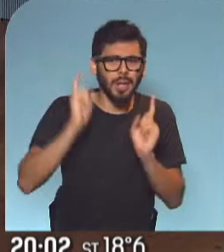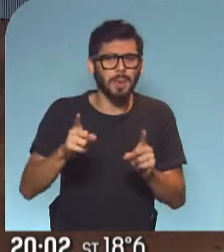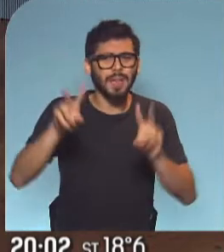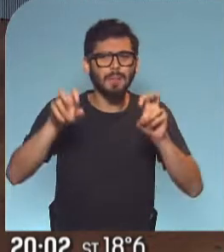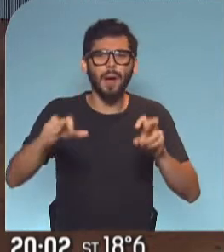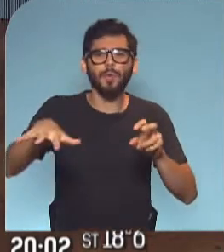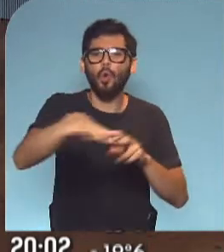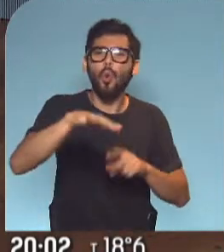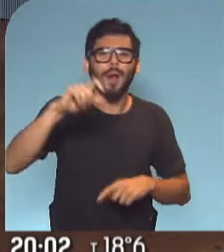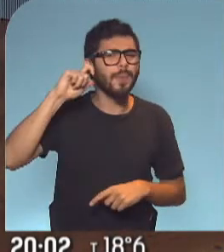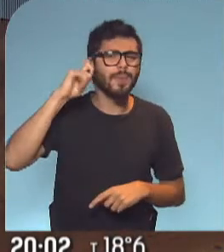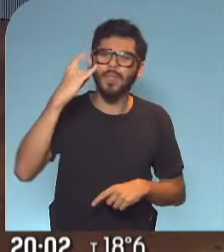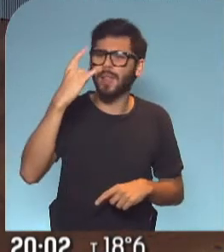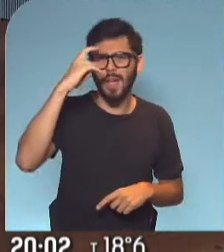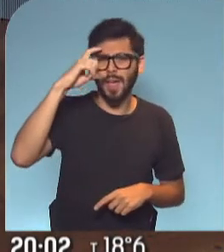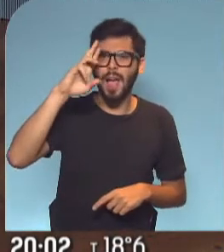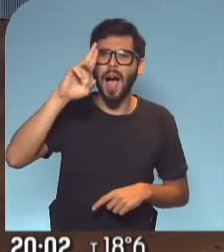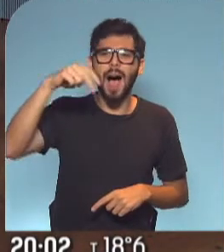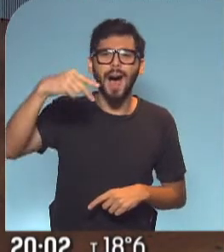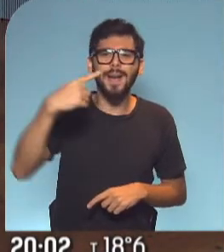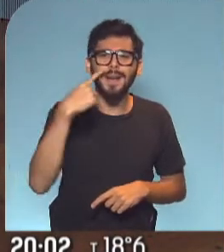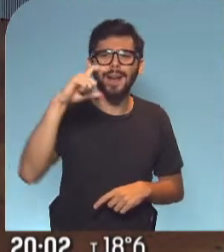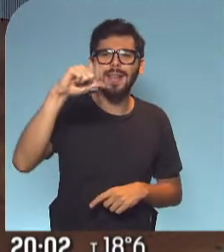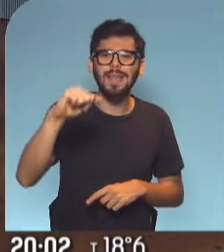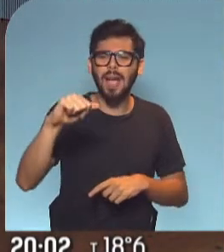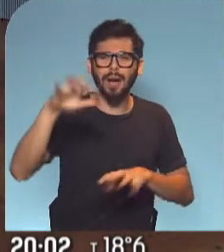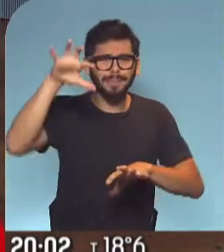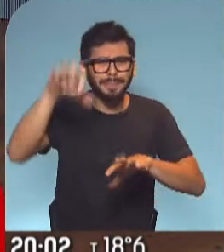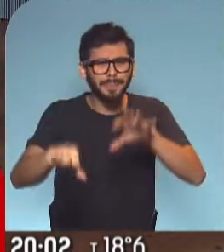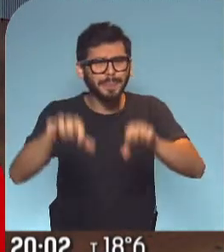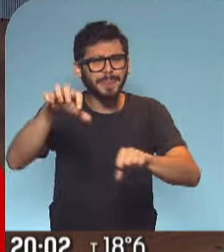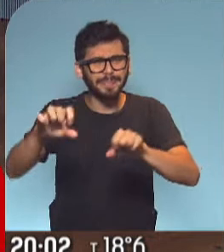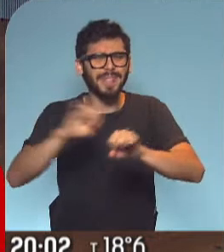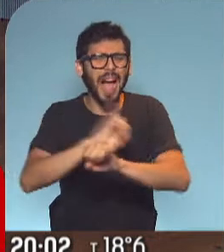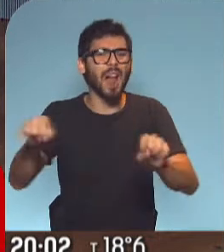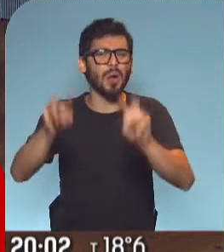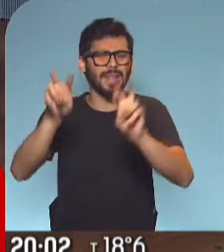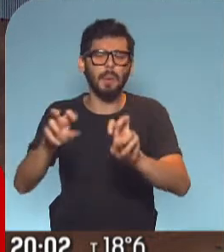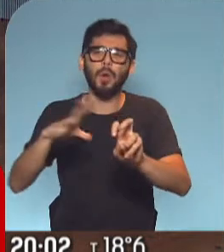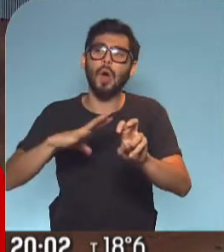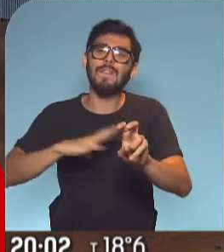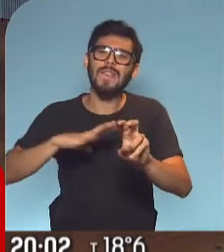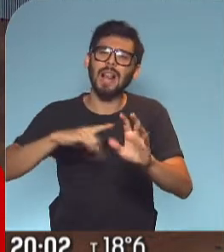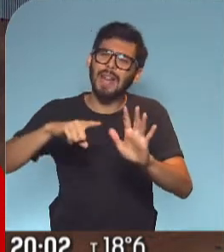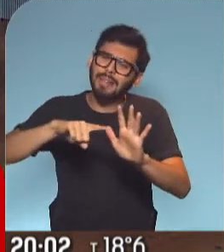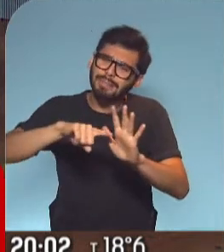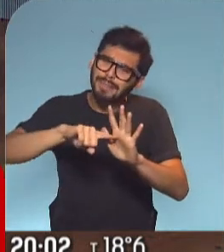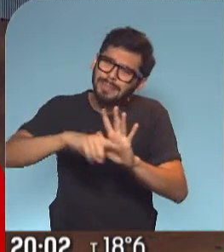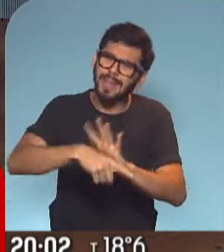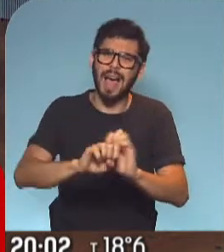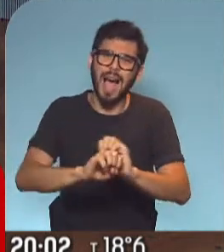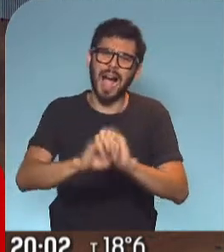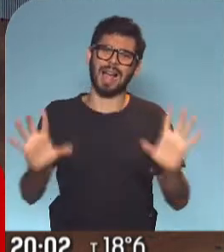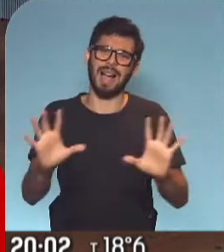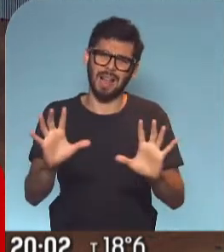tantos puntos del país, pero no hablamos lo suficiente como para, evidentemente, poner del todo el tema en la agenda,